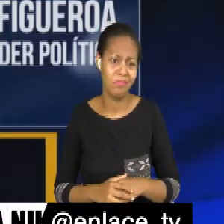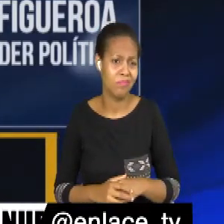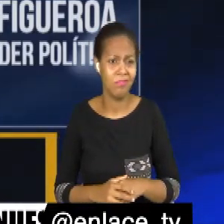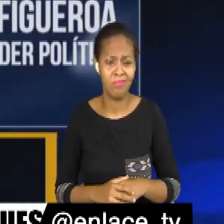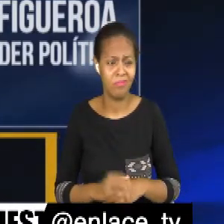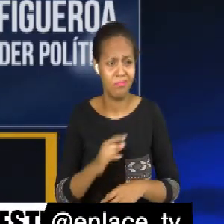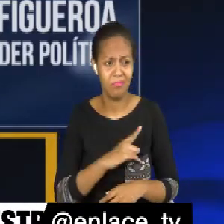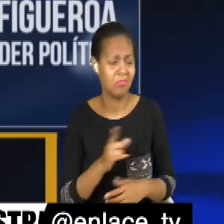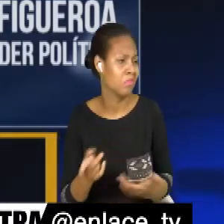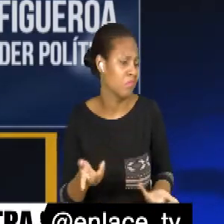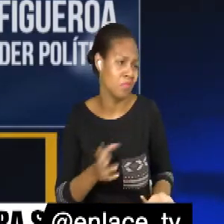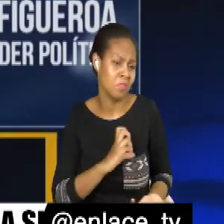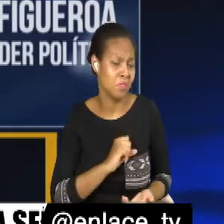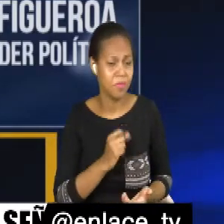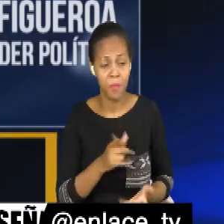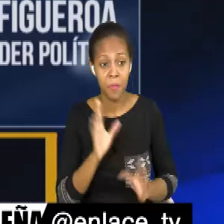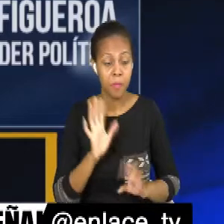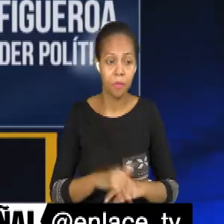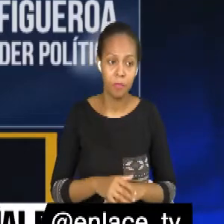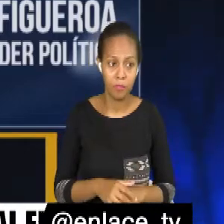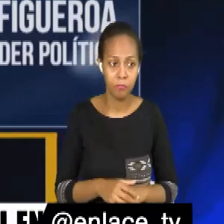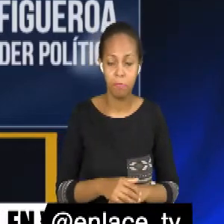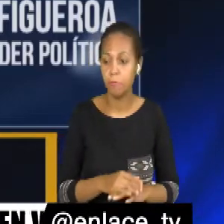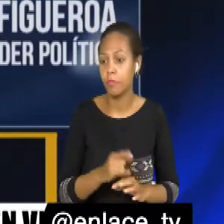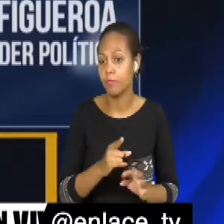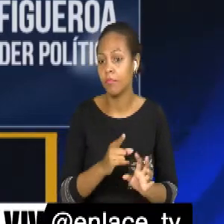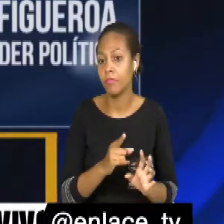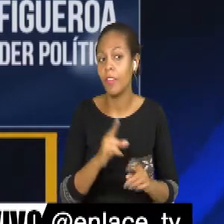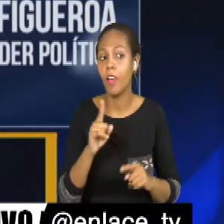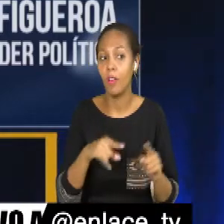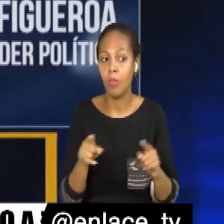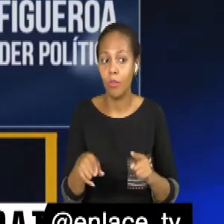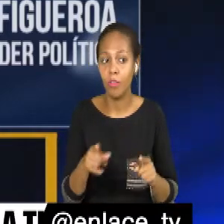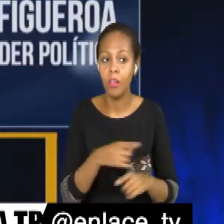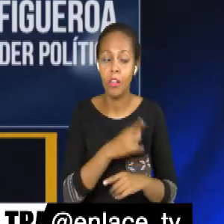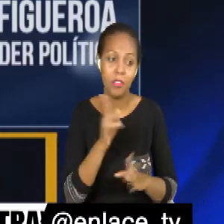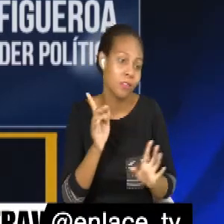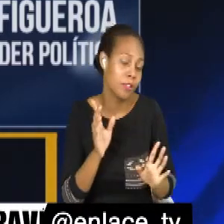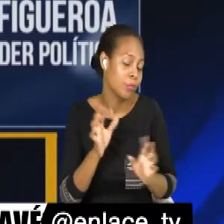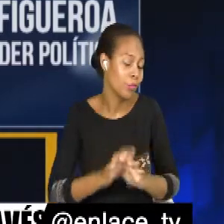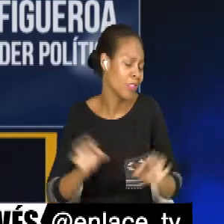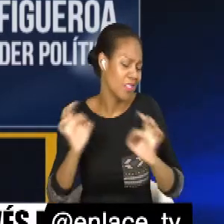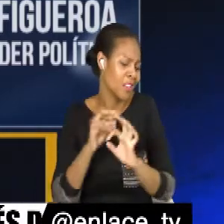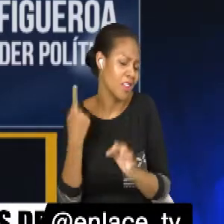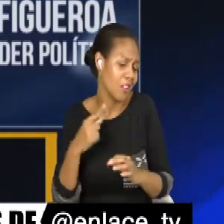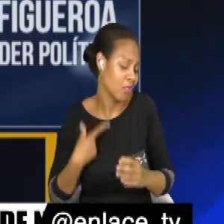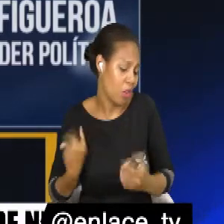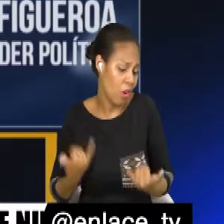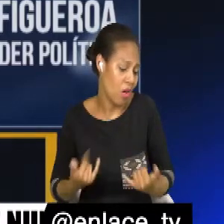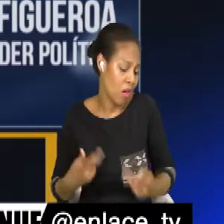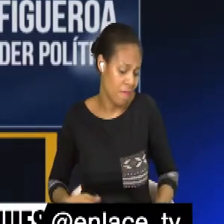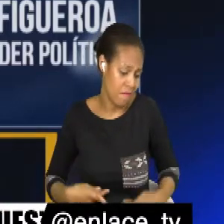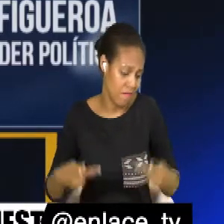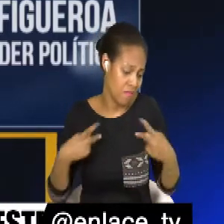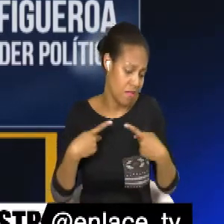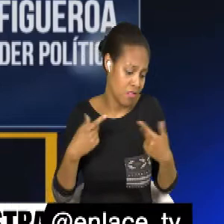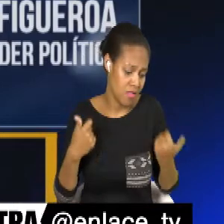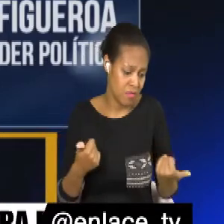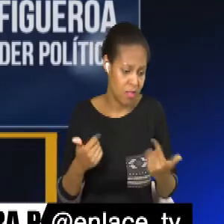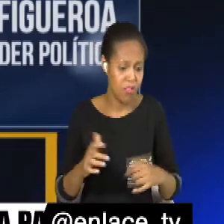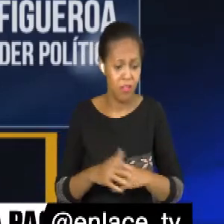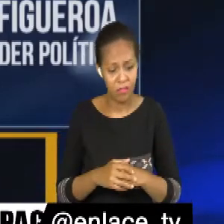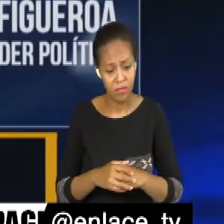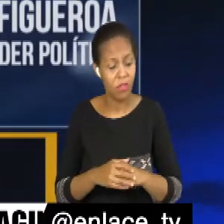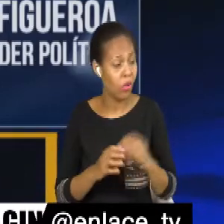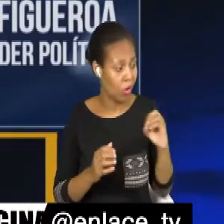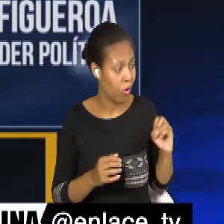bien. Uh-huh. Entonces, ahí el hombre, pues, capó, pues ya sea, yo lo más importante en ese momento fue tanto el conductor como el personal